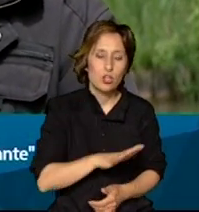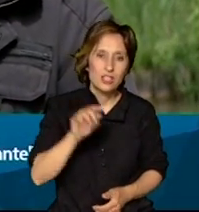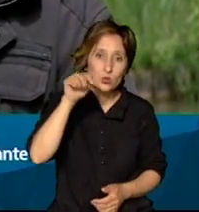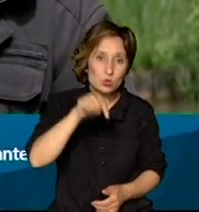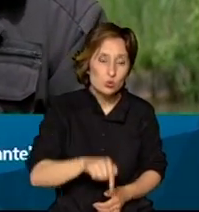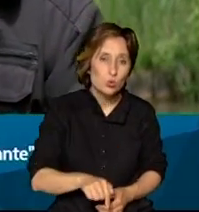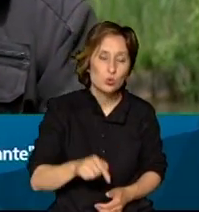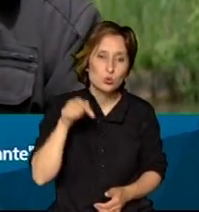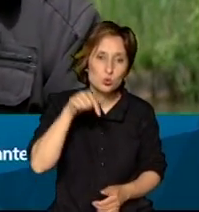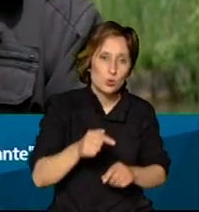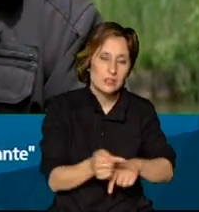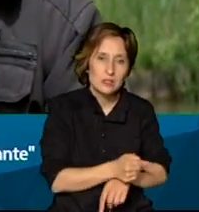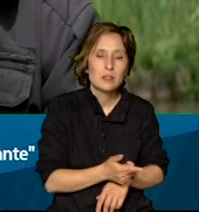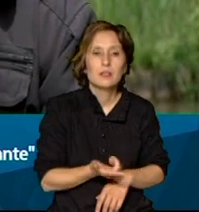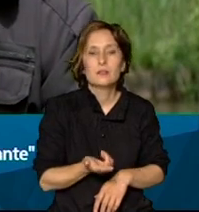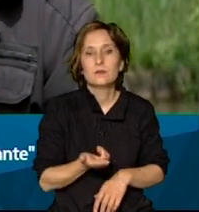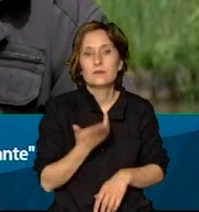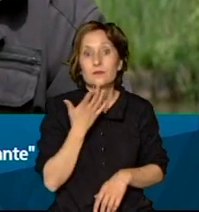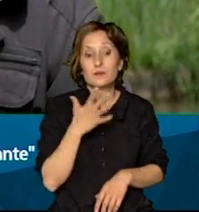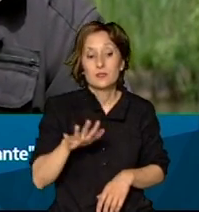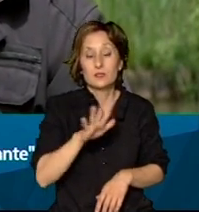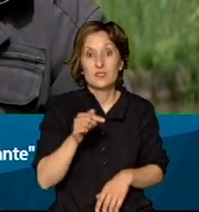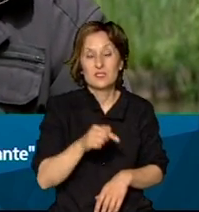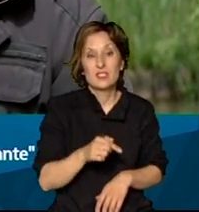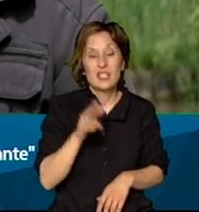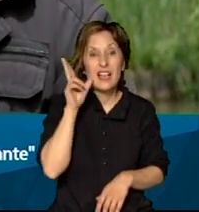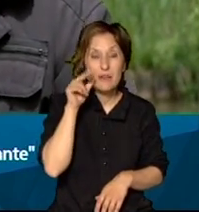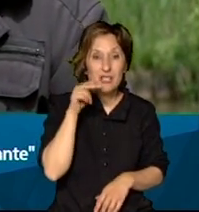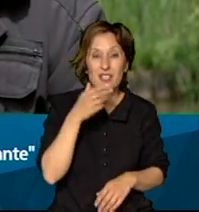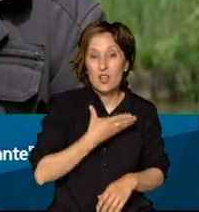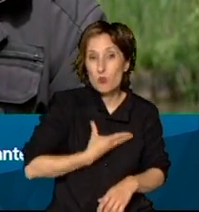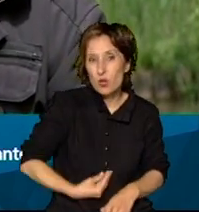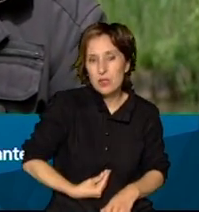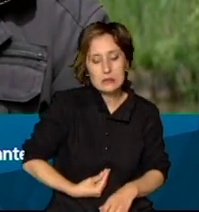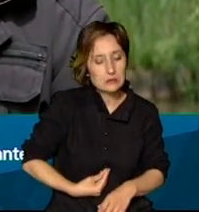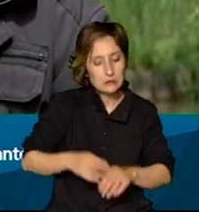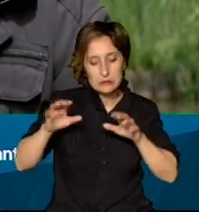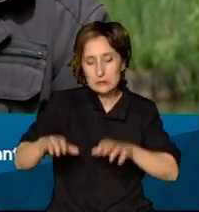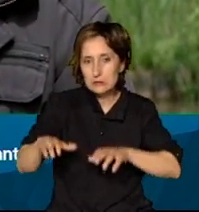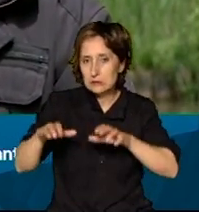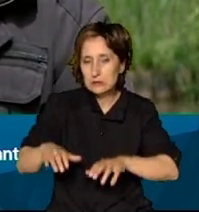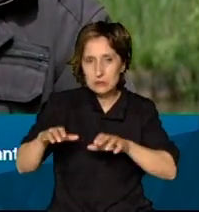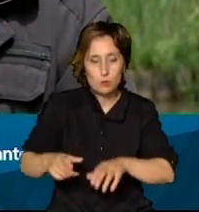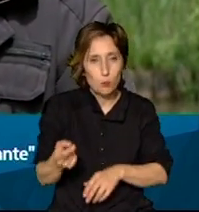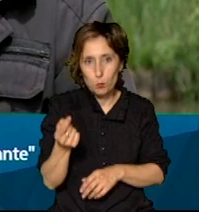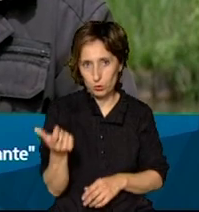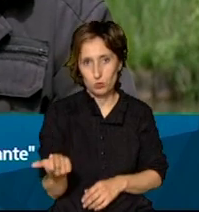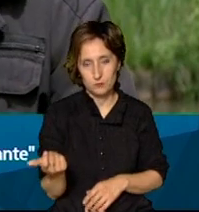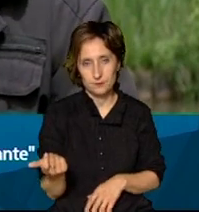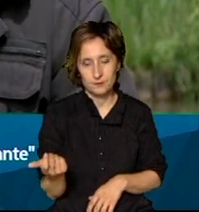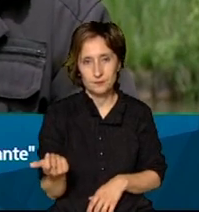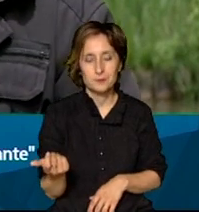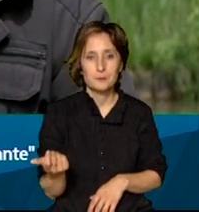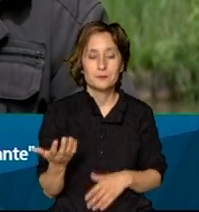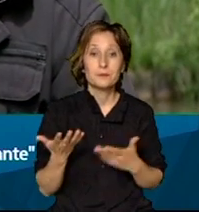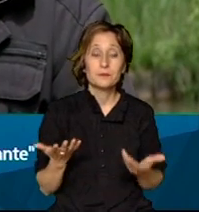del sureste. Siempre decimos, ¿no?, que en el extremo sureste, Almería, Murcia, pues claro, llueve muy poco ahí, con lo cual, pues